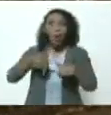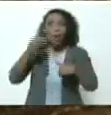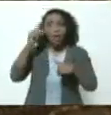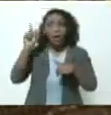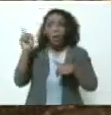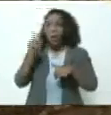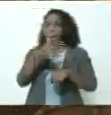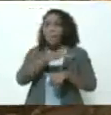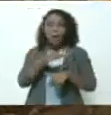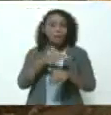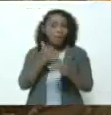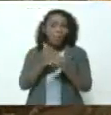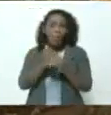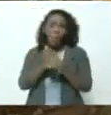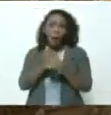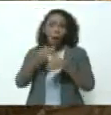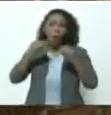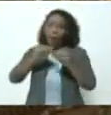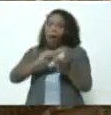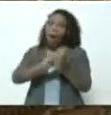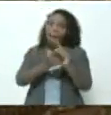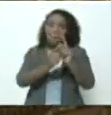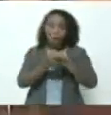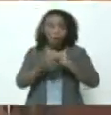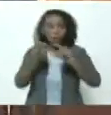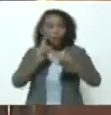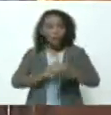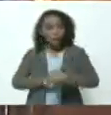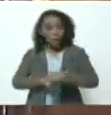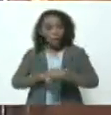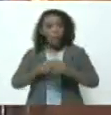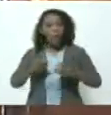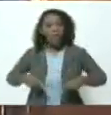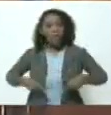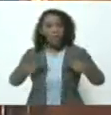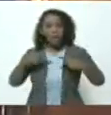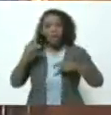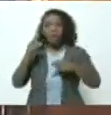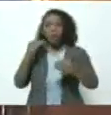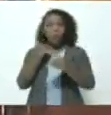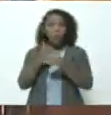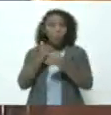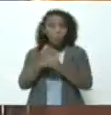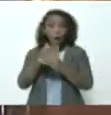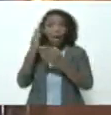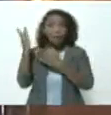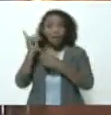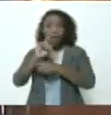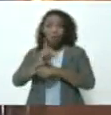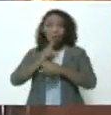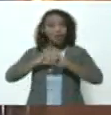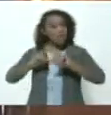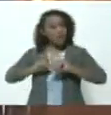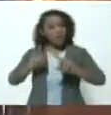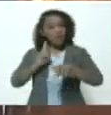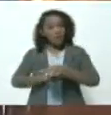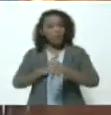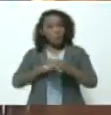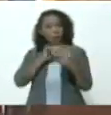esto, que hoy en día por circunstancias de tiempo, de vida, ya no es como era en la época de la